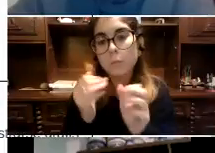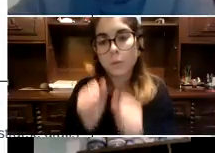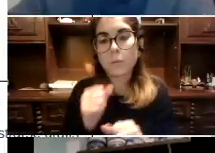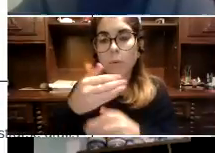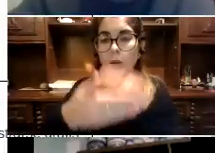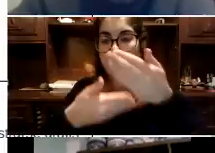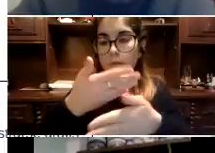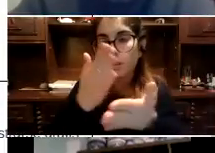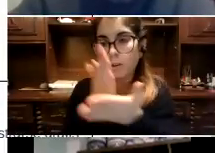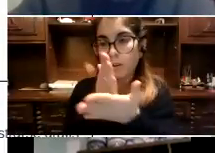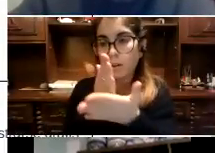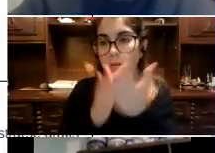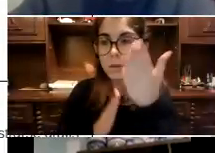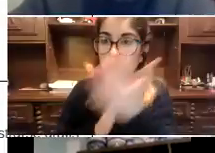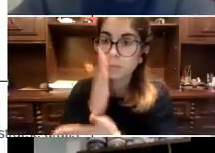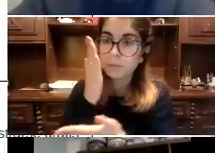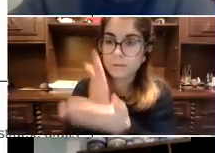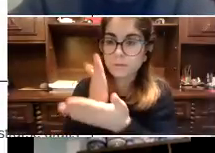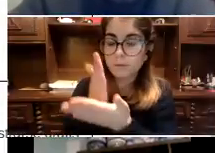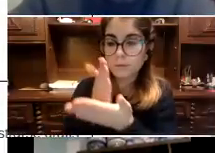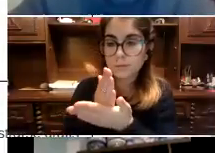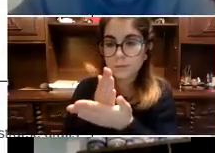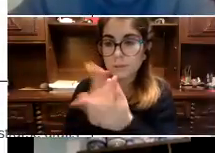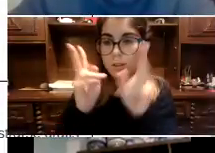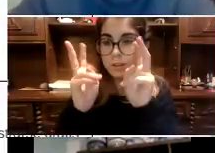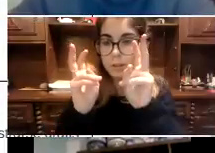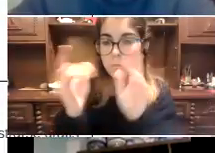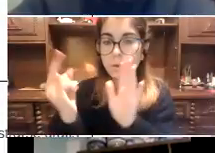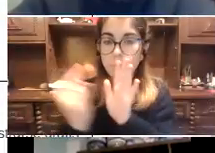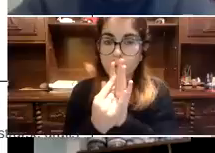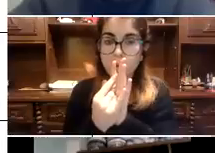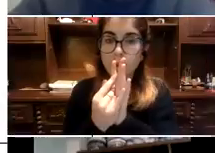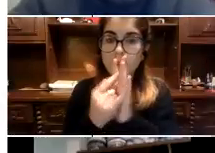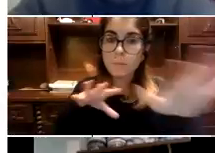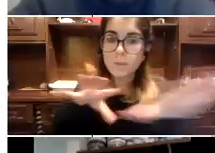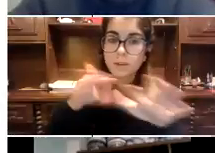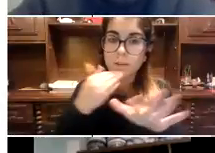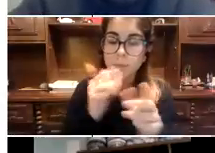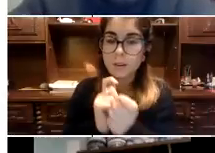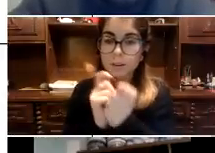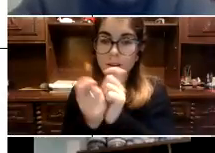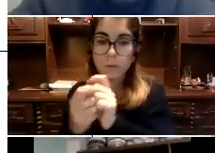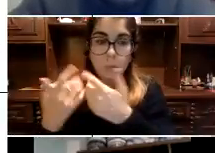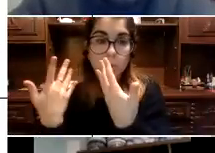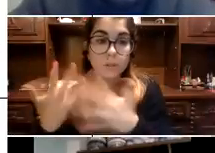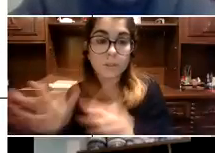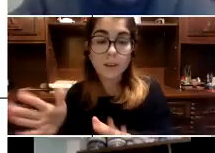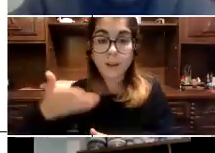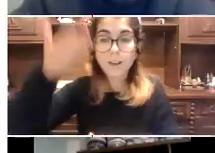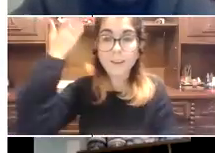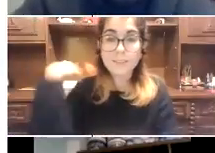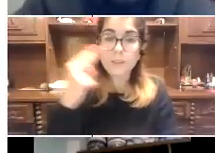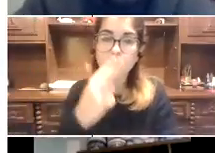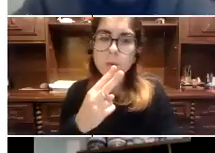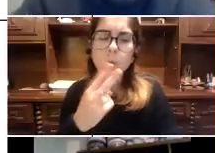clase. En torno a la unidad de materia y sus cambios, hemos hablado de la estructura de la